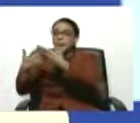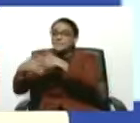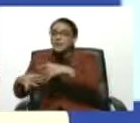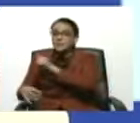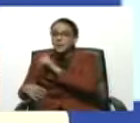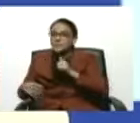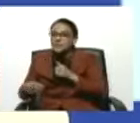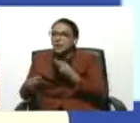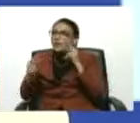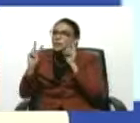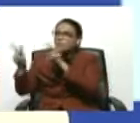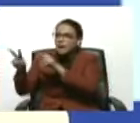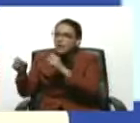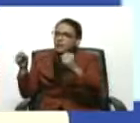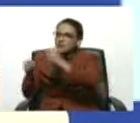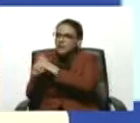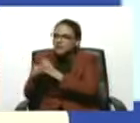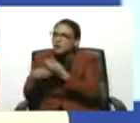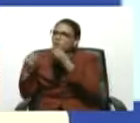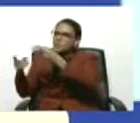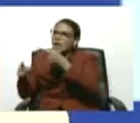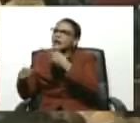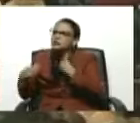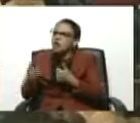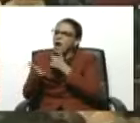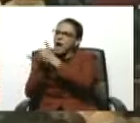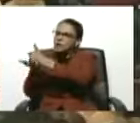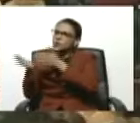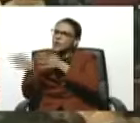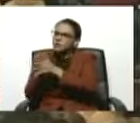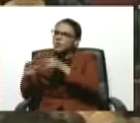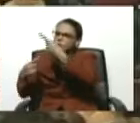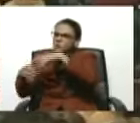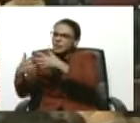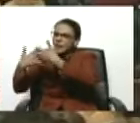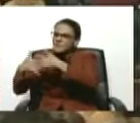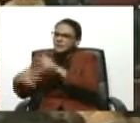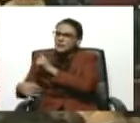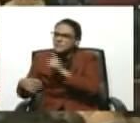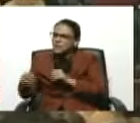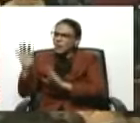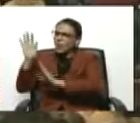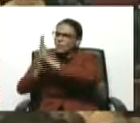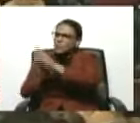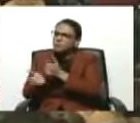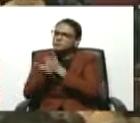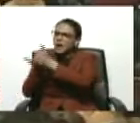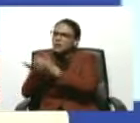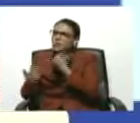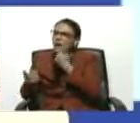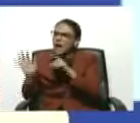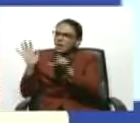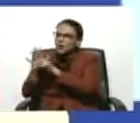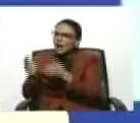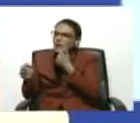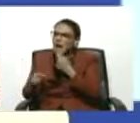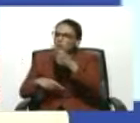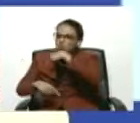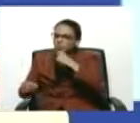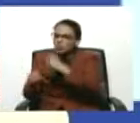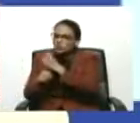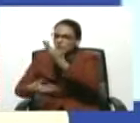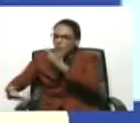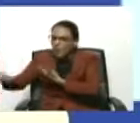o generas el ambiente necesario para el desarrollo del sector privado y poco a